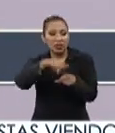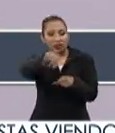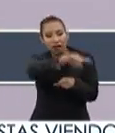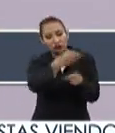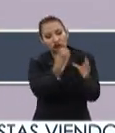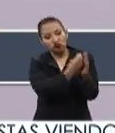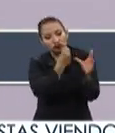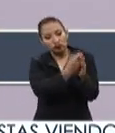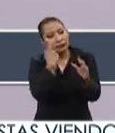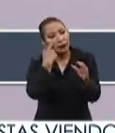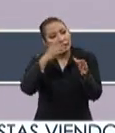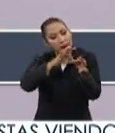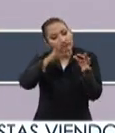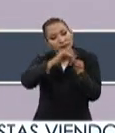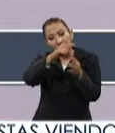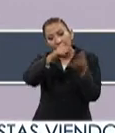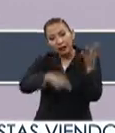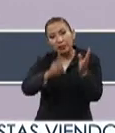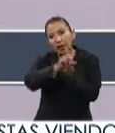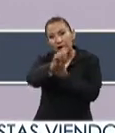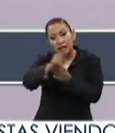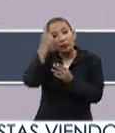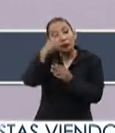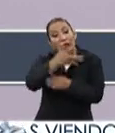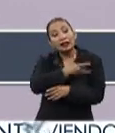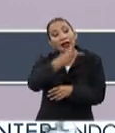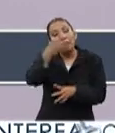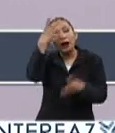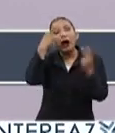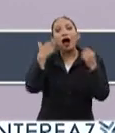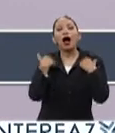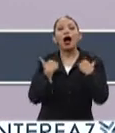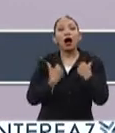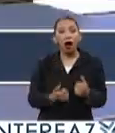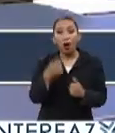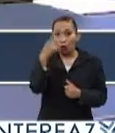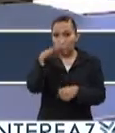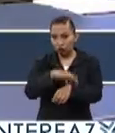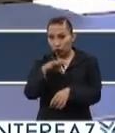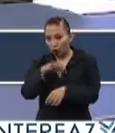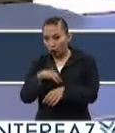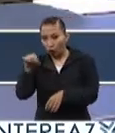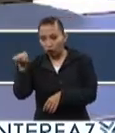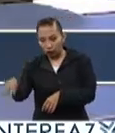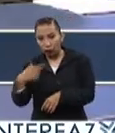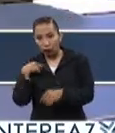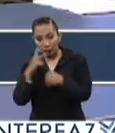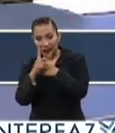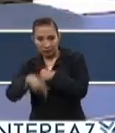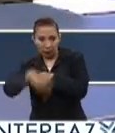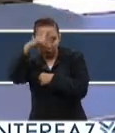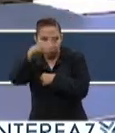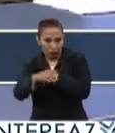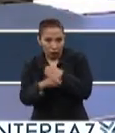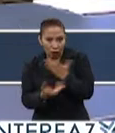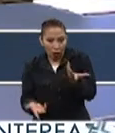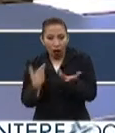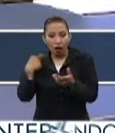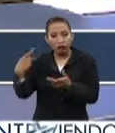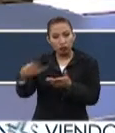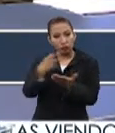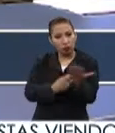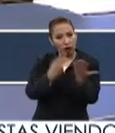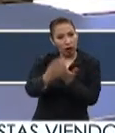administrativo del Instituto Mexicano del Seguro Social para que cuenten con estas herramientas. A un médico en un país como México con planes